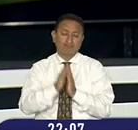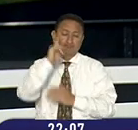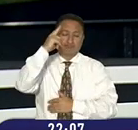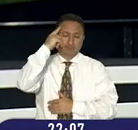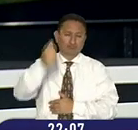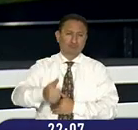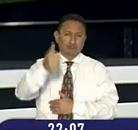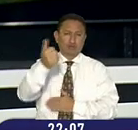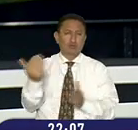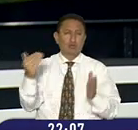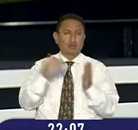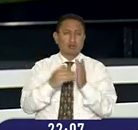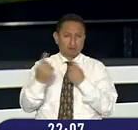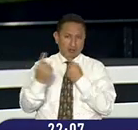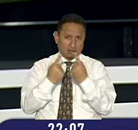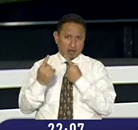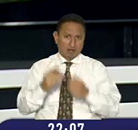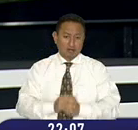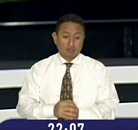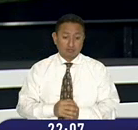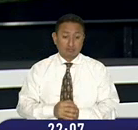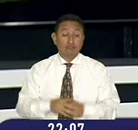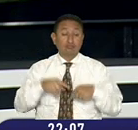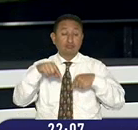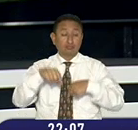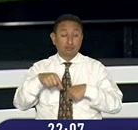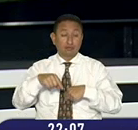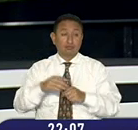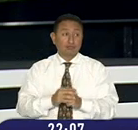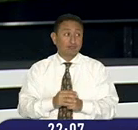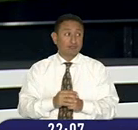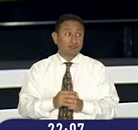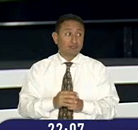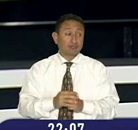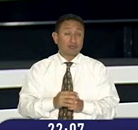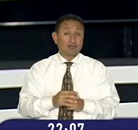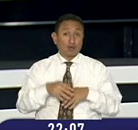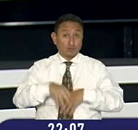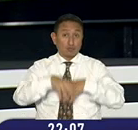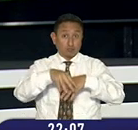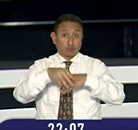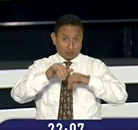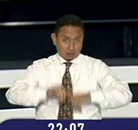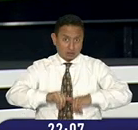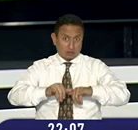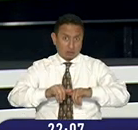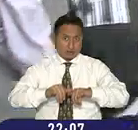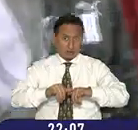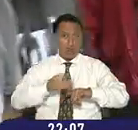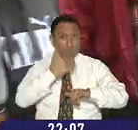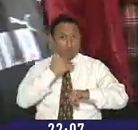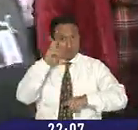nacional retomar el diálogo. Aseguraron que la medida de hecho continuará si no se llega a un acuerdo.